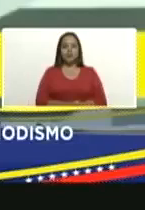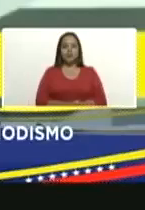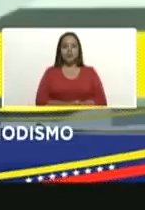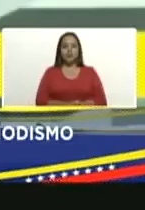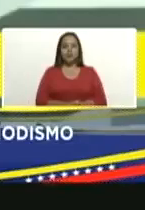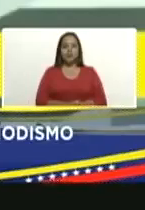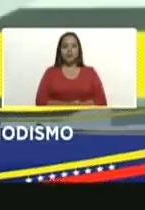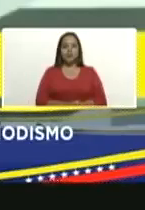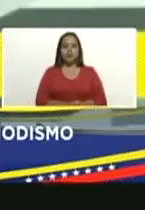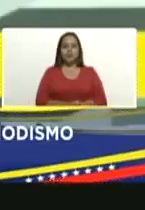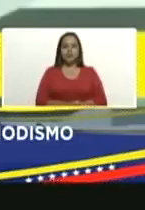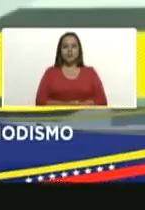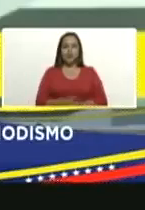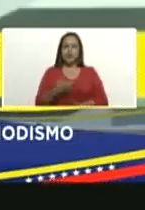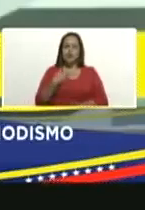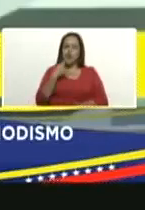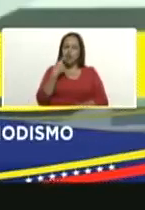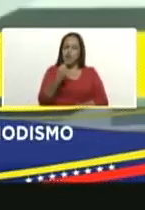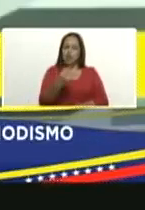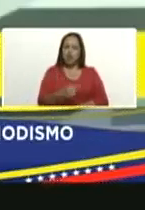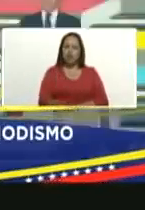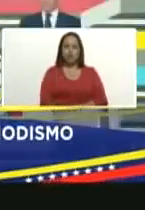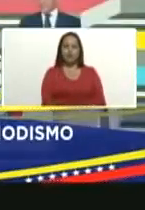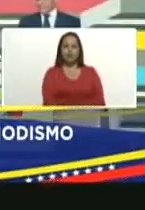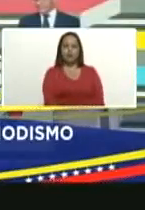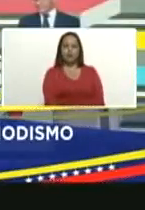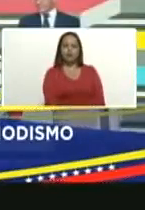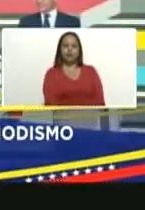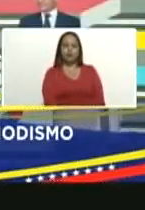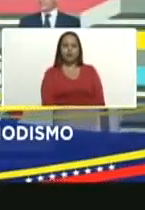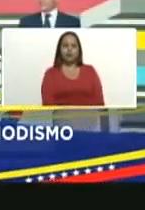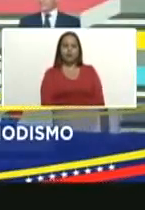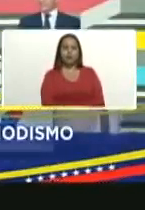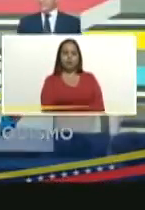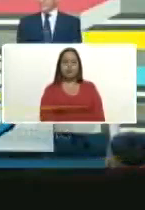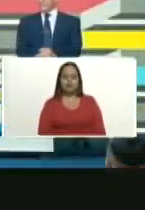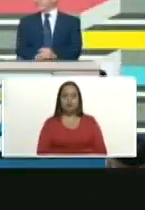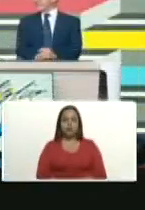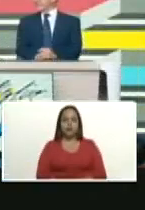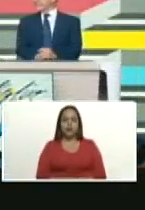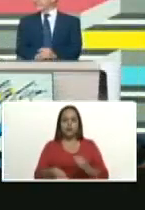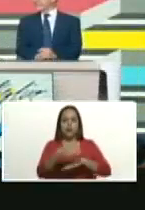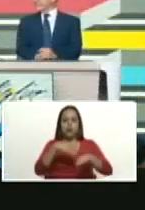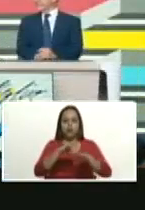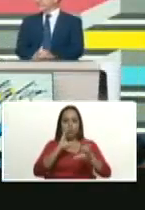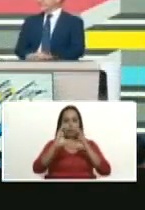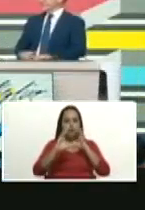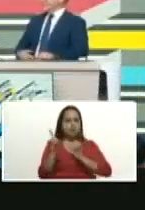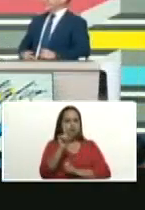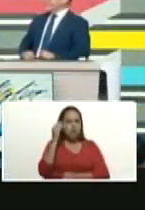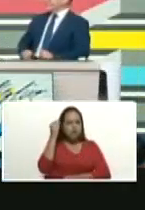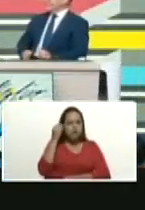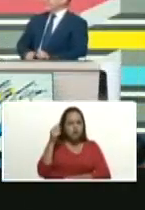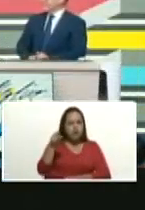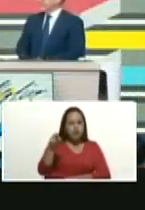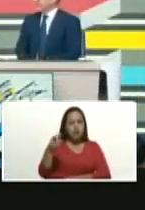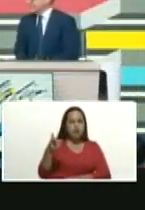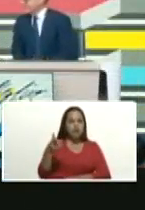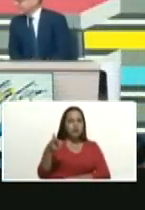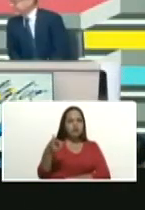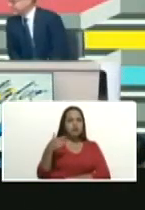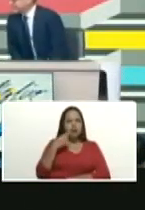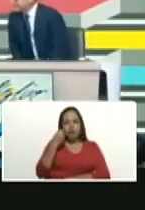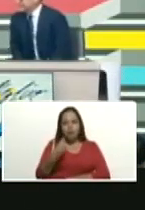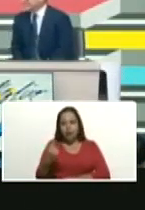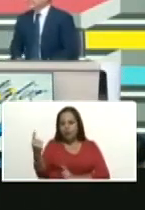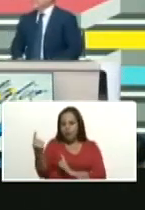Y yo diría, Alfred Nazaré, Ernesto, no sé qué piensas tú de esto, Ernesto. Ernesto es bueno pedirle opiniones